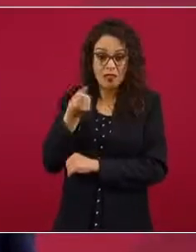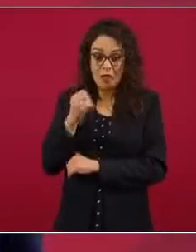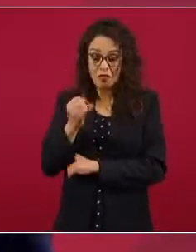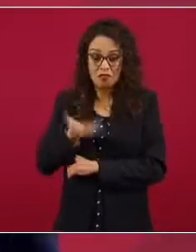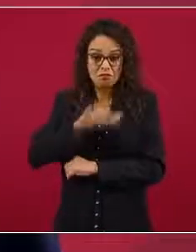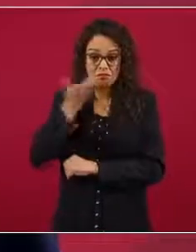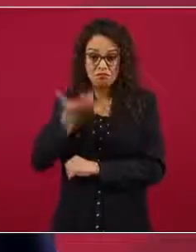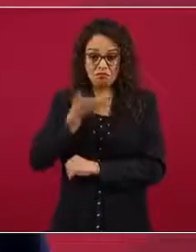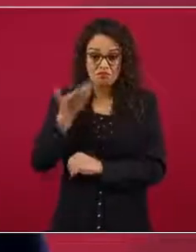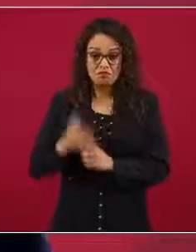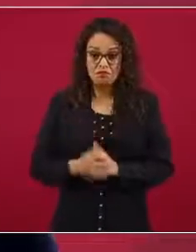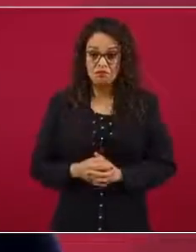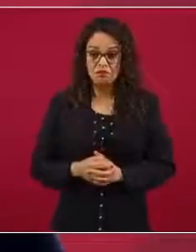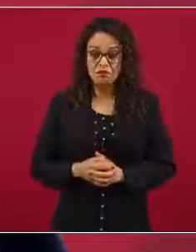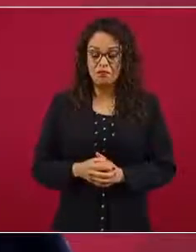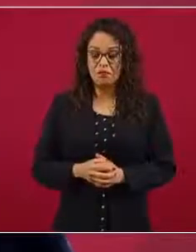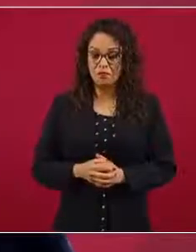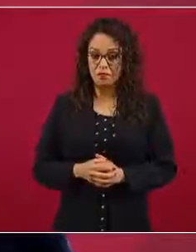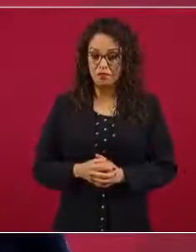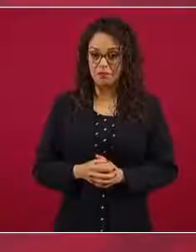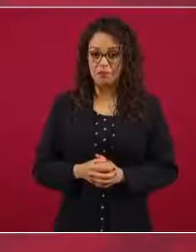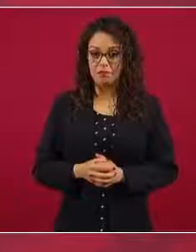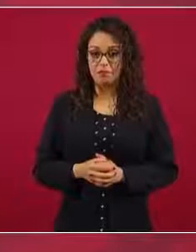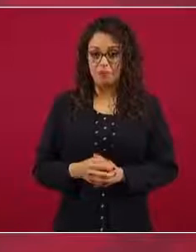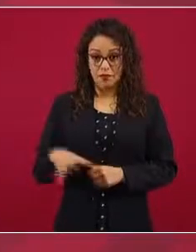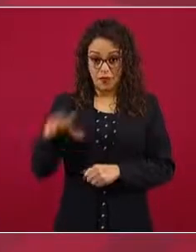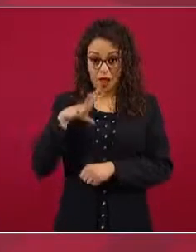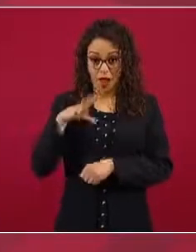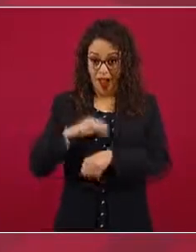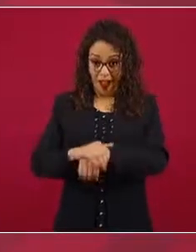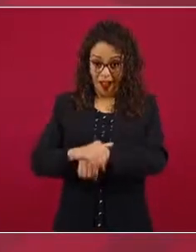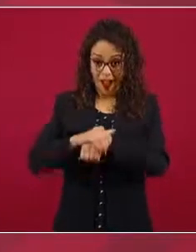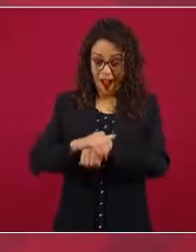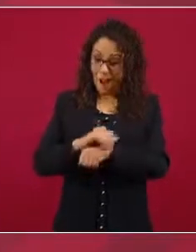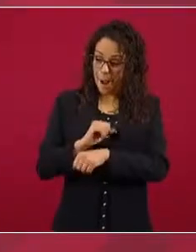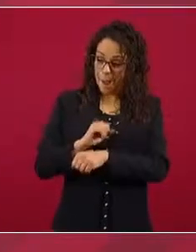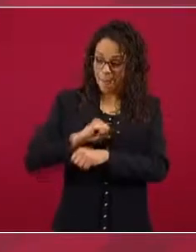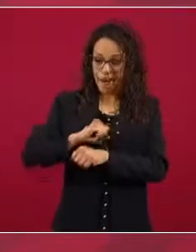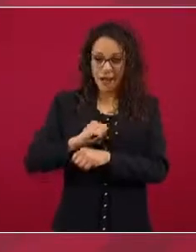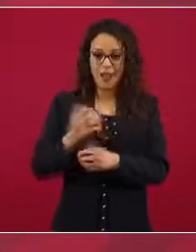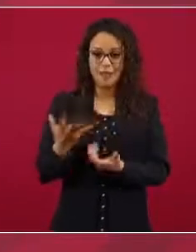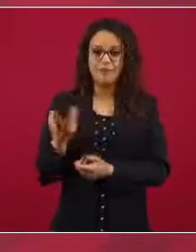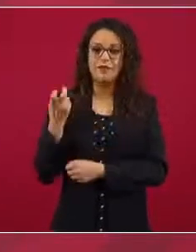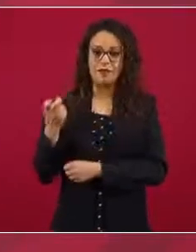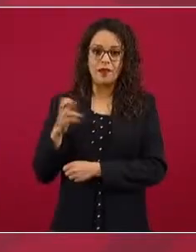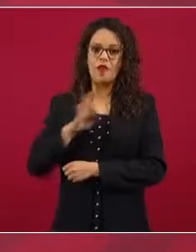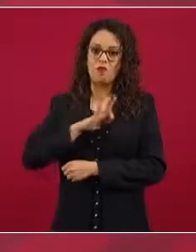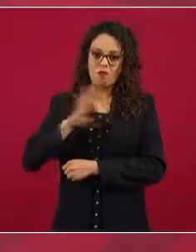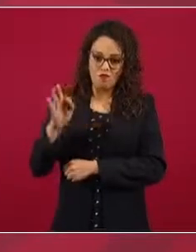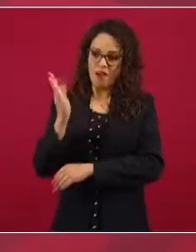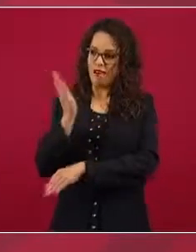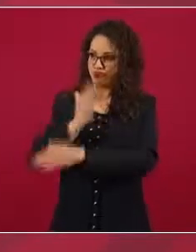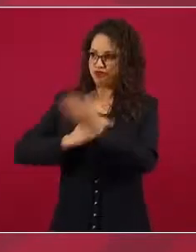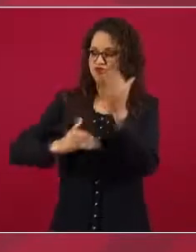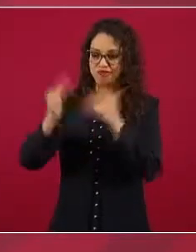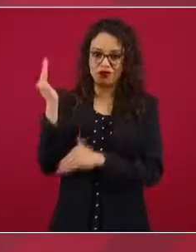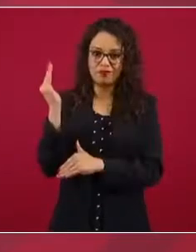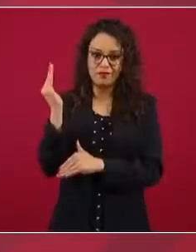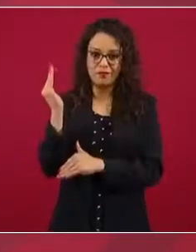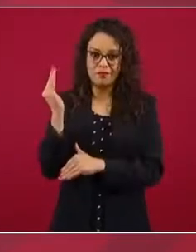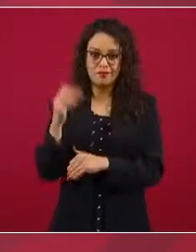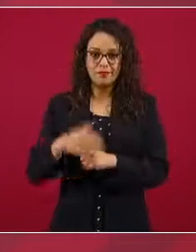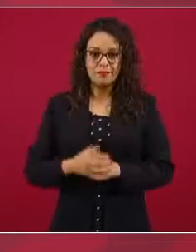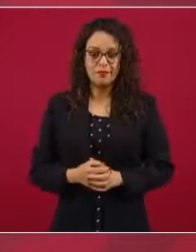El que tenía agarraderas, el que tenía influencias, era el que salía adelante.